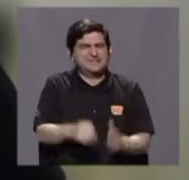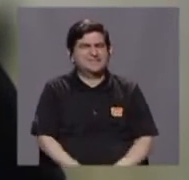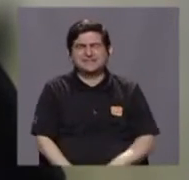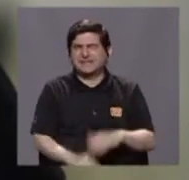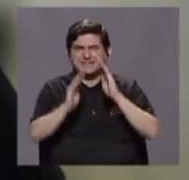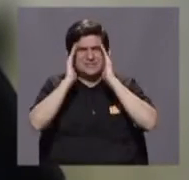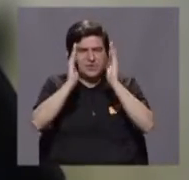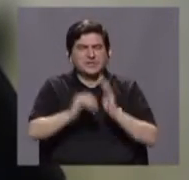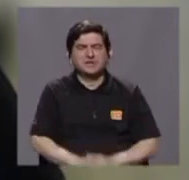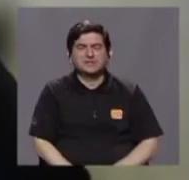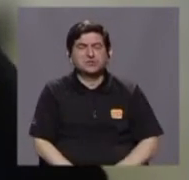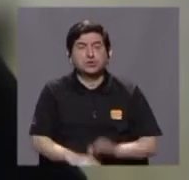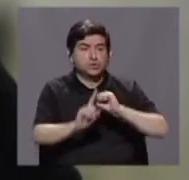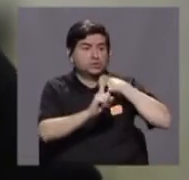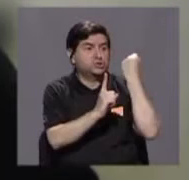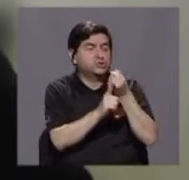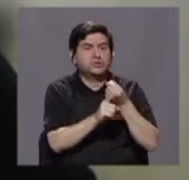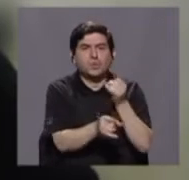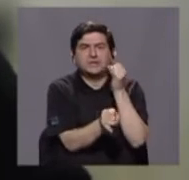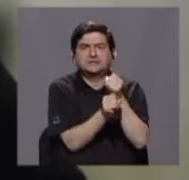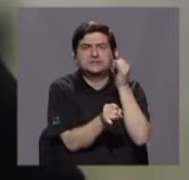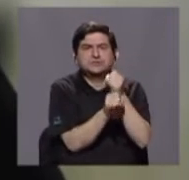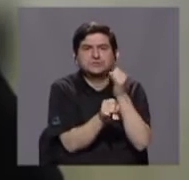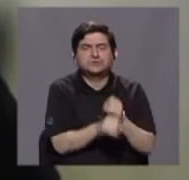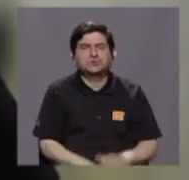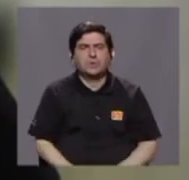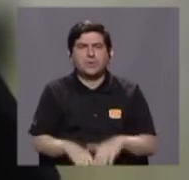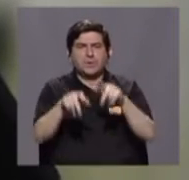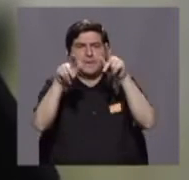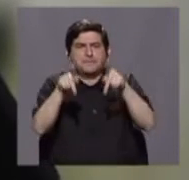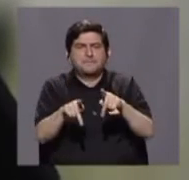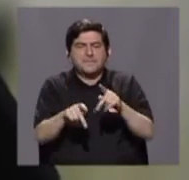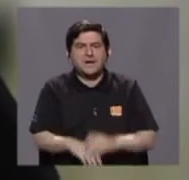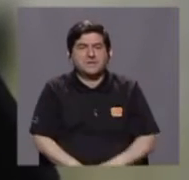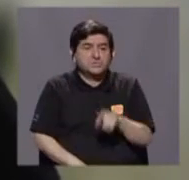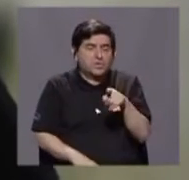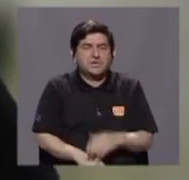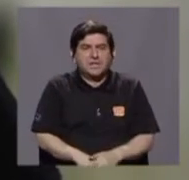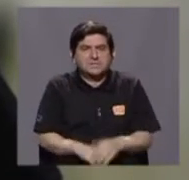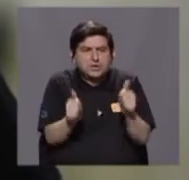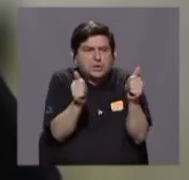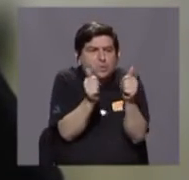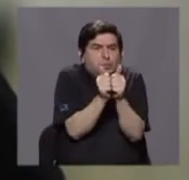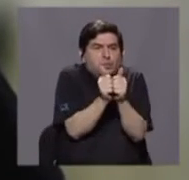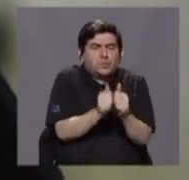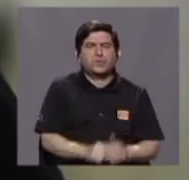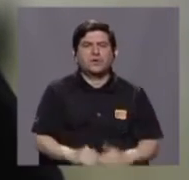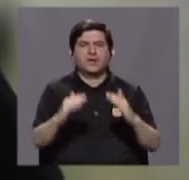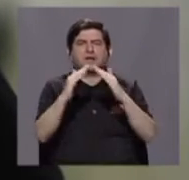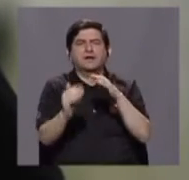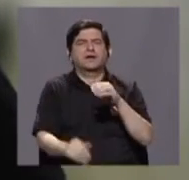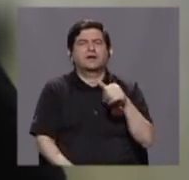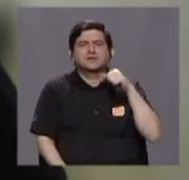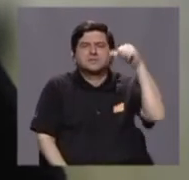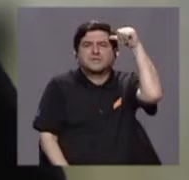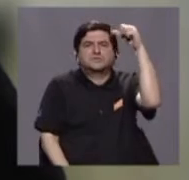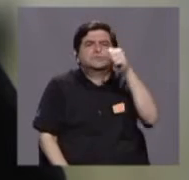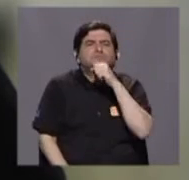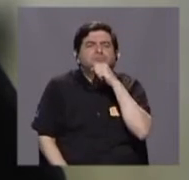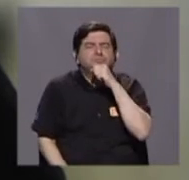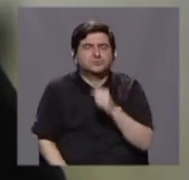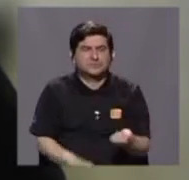era la infección institucional, la de estar agazapados unos con otros en las residencias de ancianos, que es donde